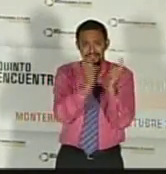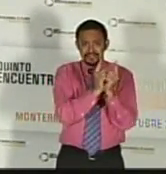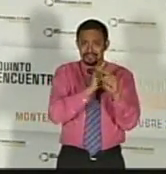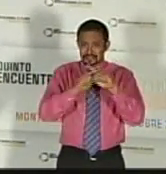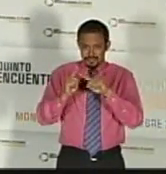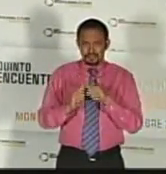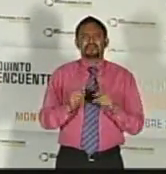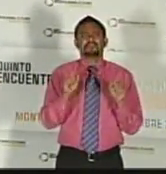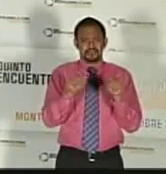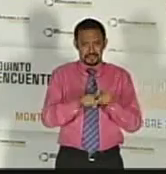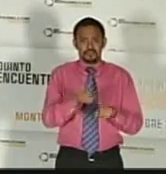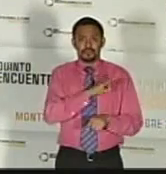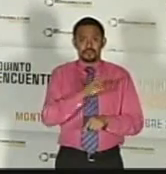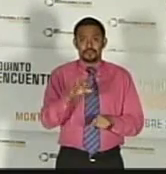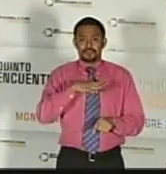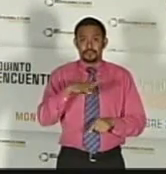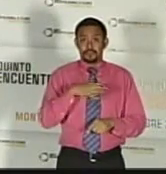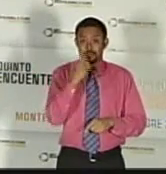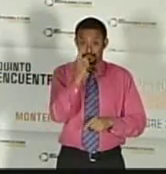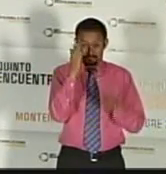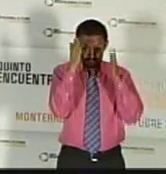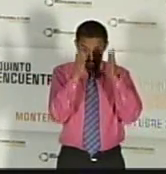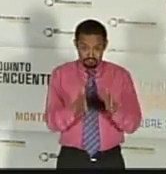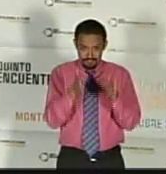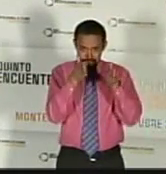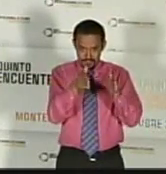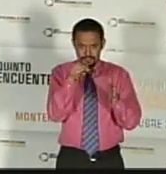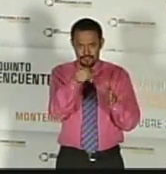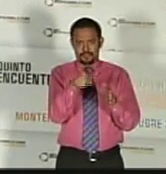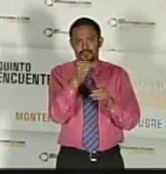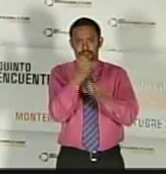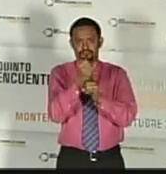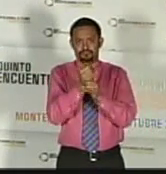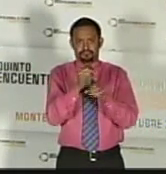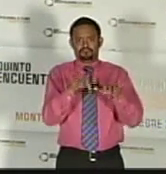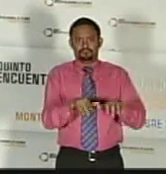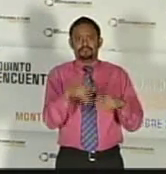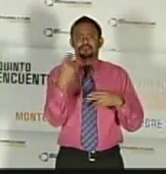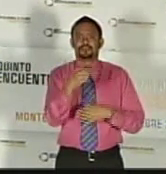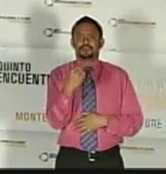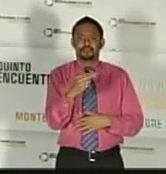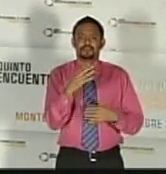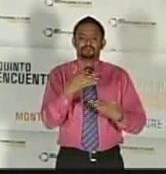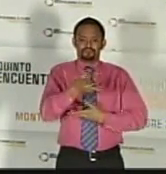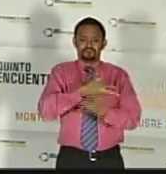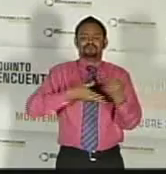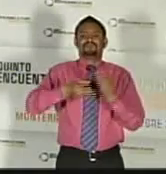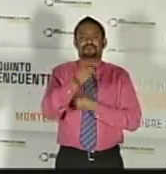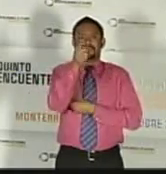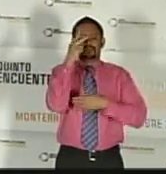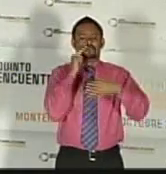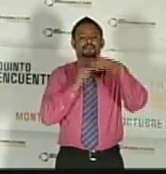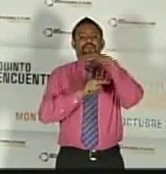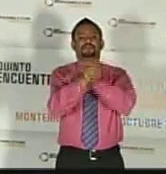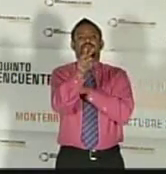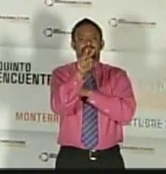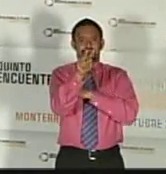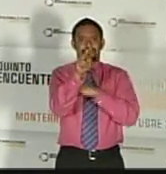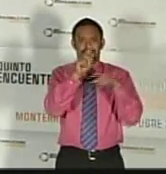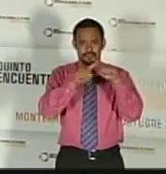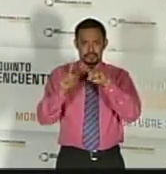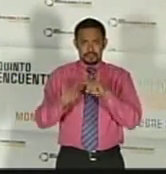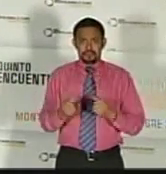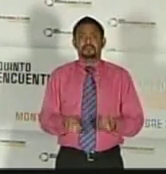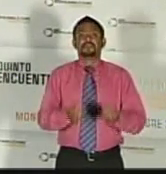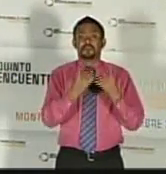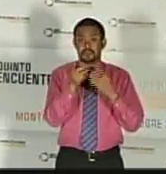Y también vamos a tener una sección en este website que se llame Comparte tu visión.